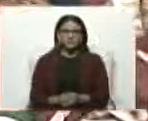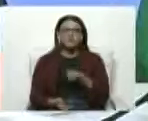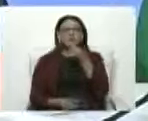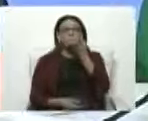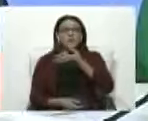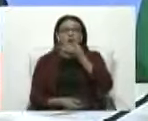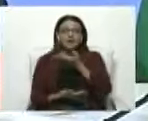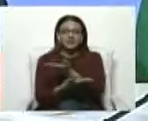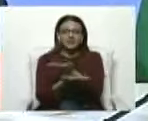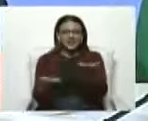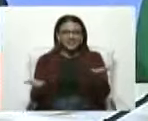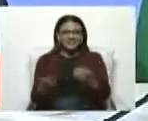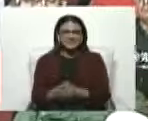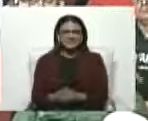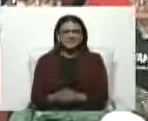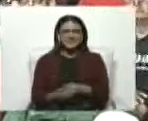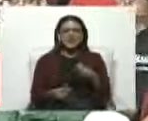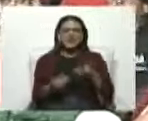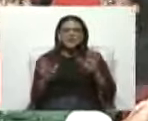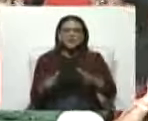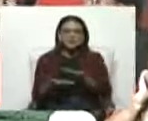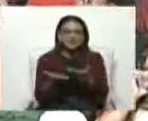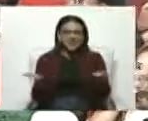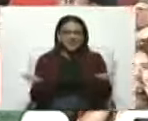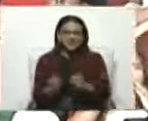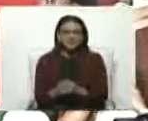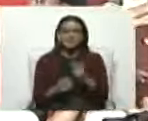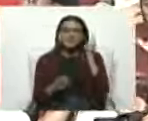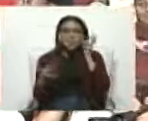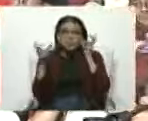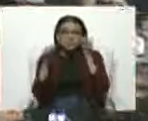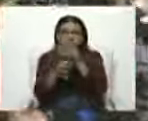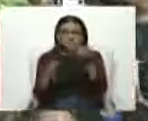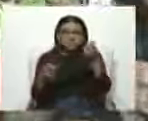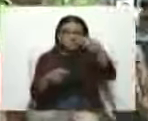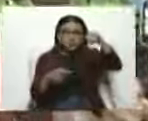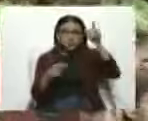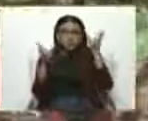Buenas tardes, ¿cómo están ustedes? ¿Allá se escucha allá atrás?